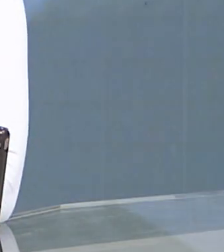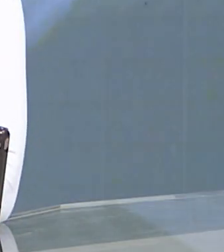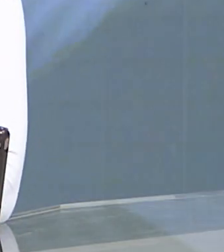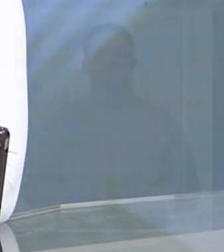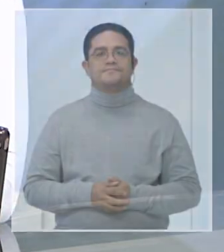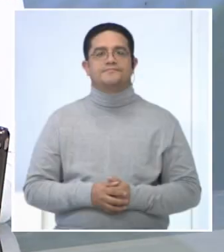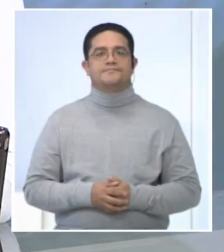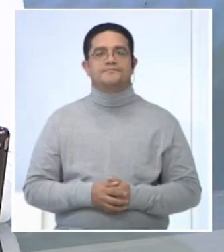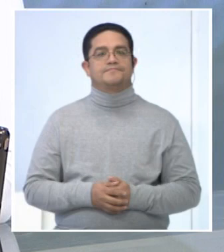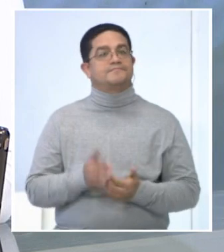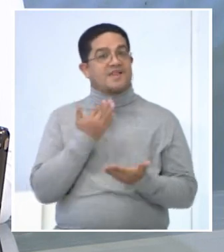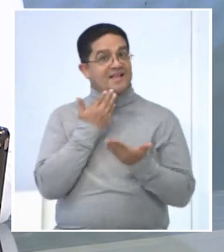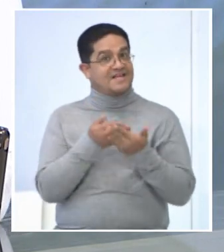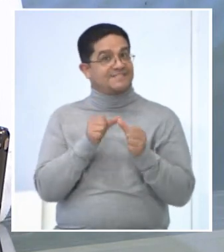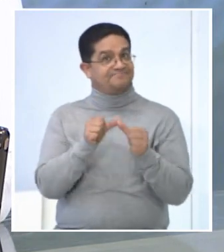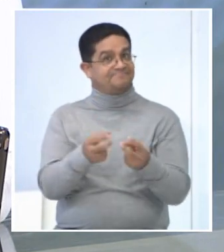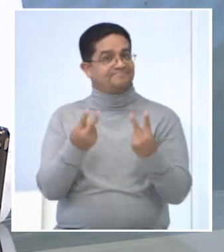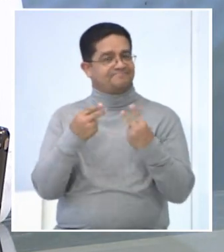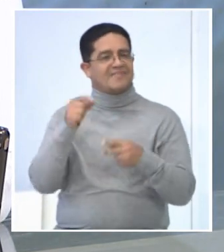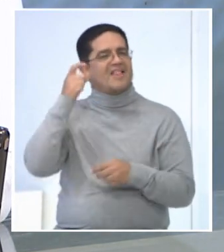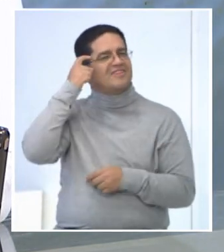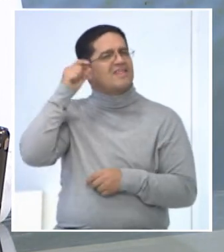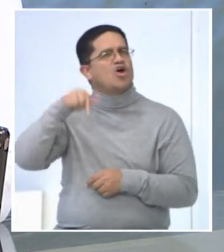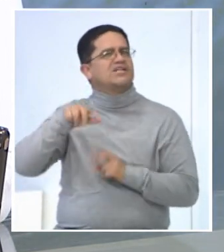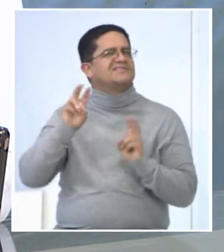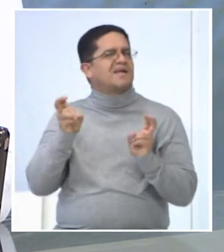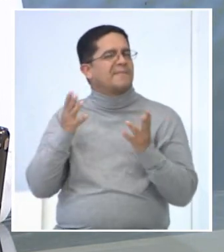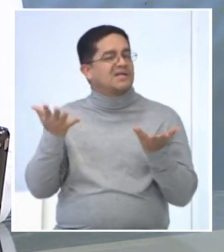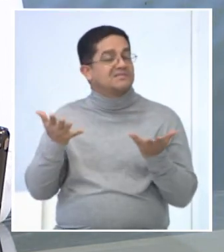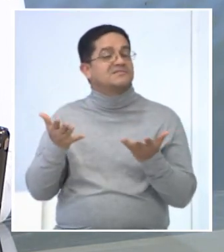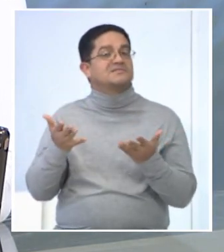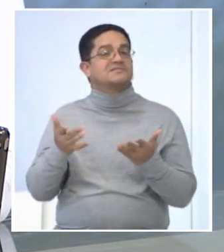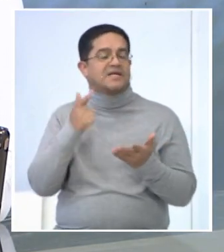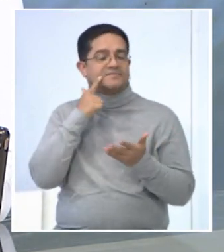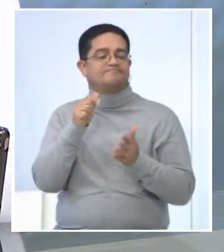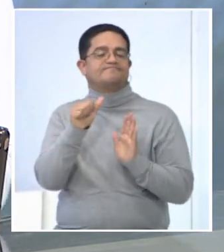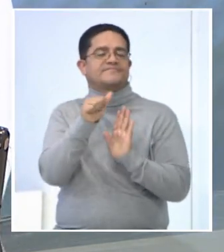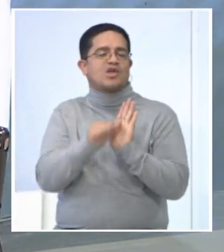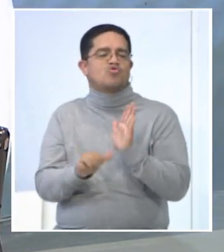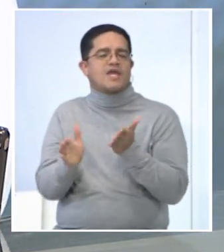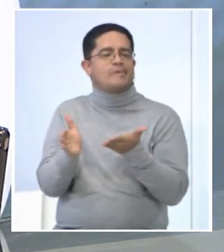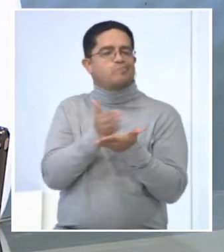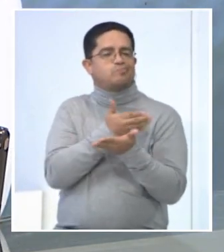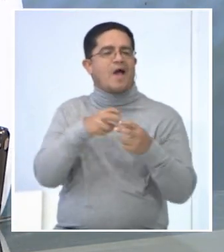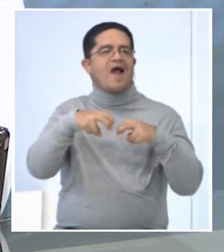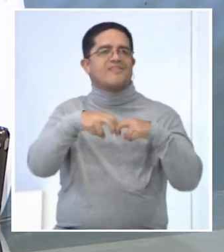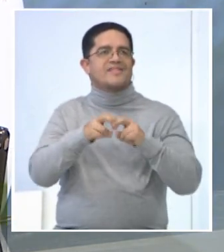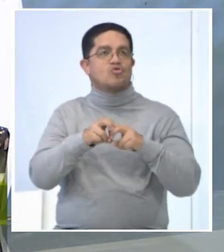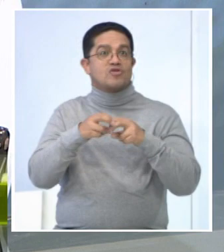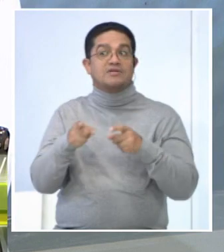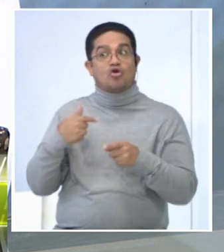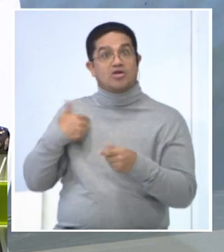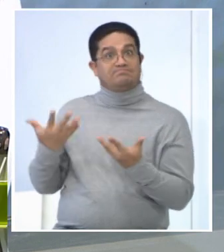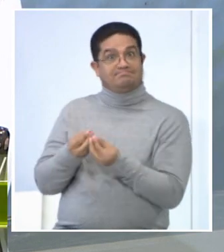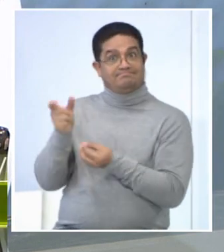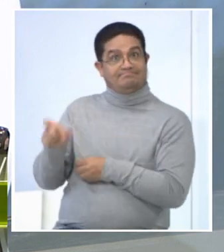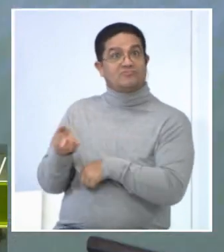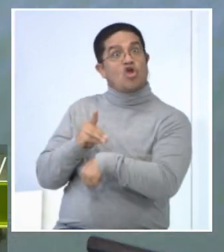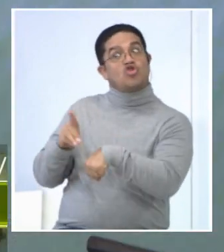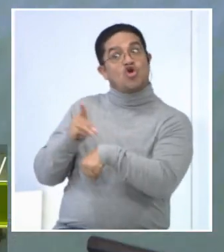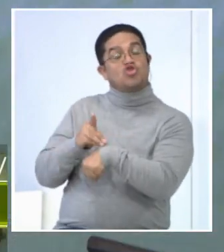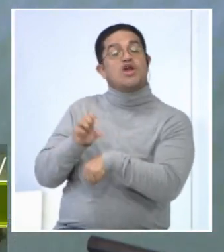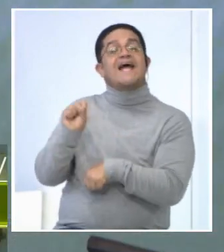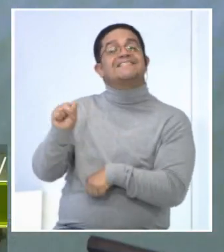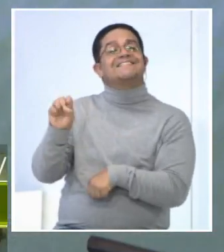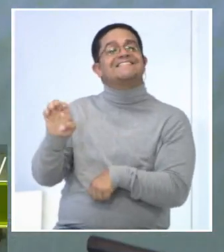Gracias por continuar en nuestra sintonía. El día de hoy estaremos hablando sobre reemplazo articular. Hoy nos acompaña la doctora Zuley Serrano, médico traumatólogo